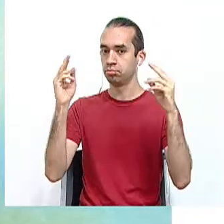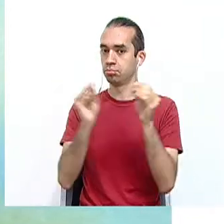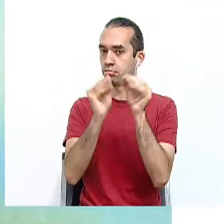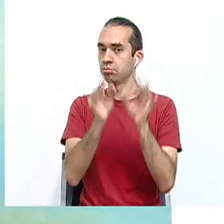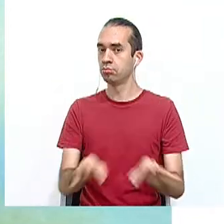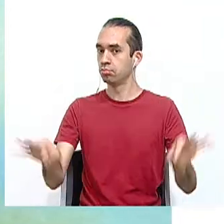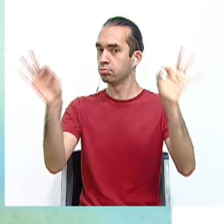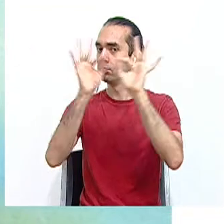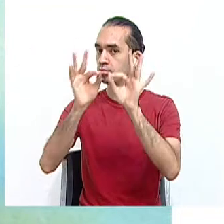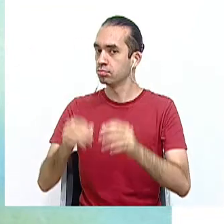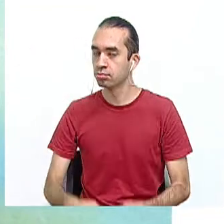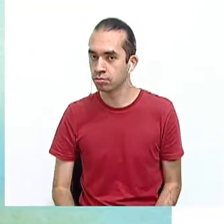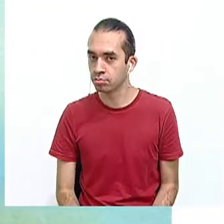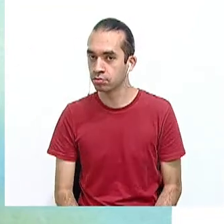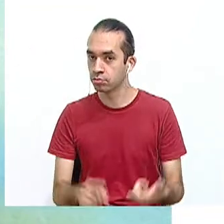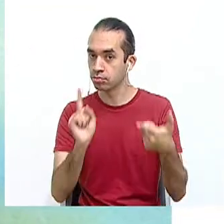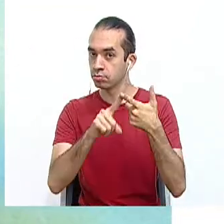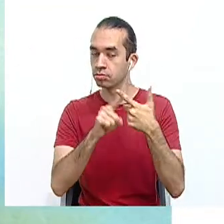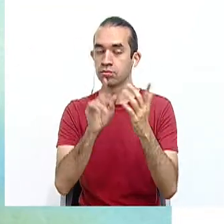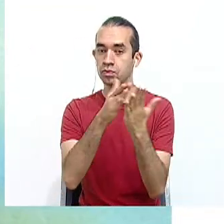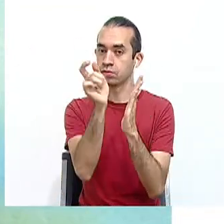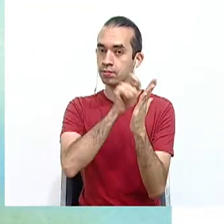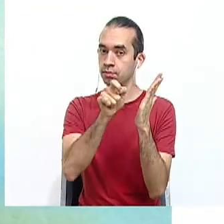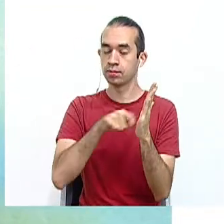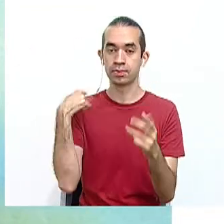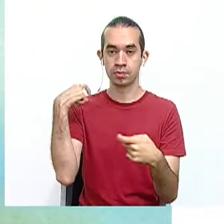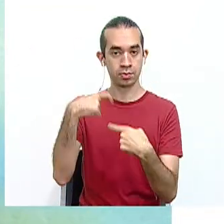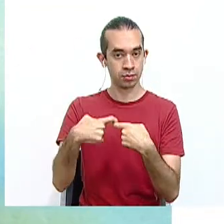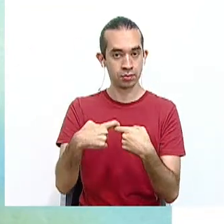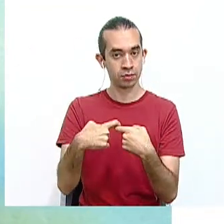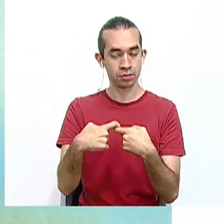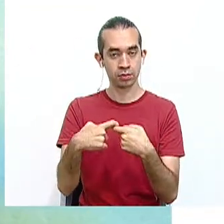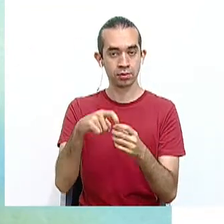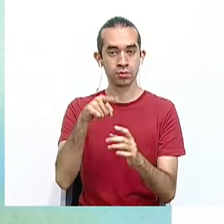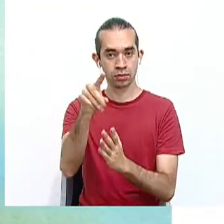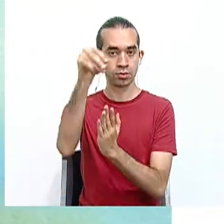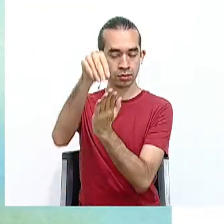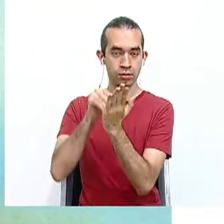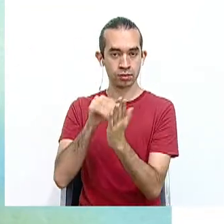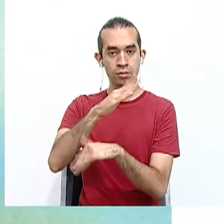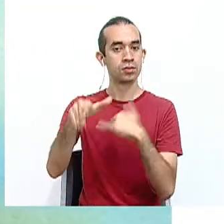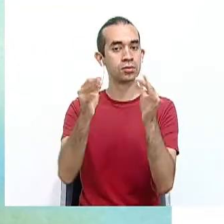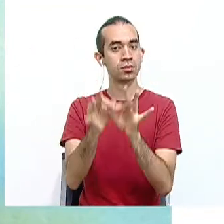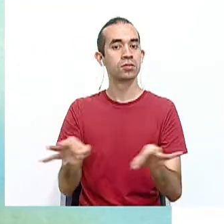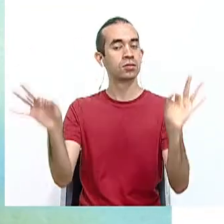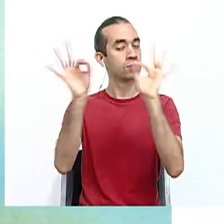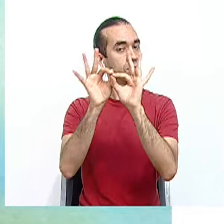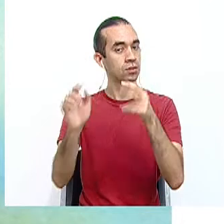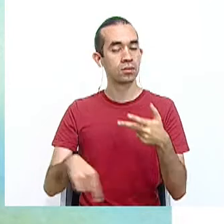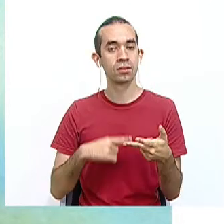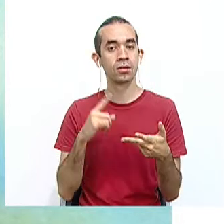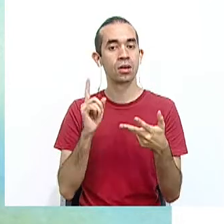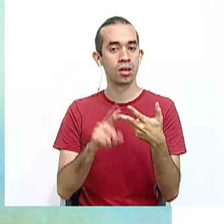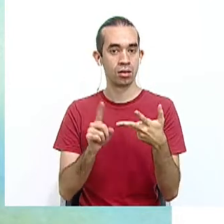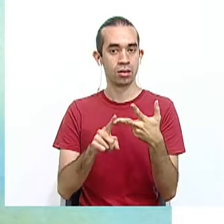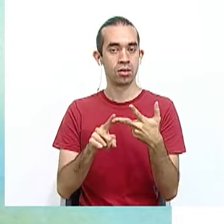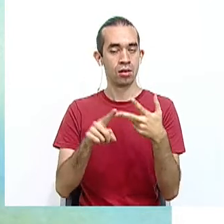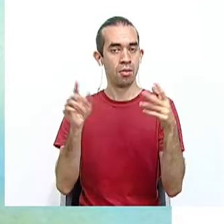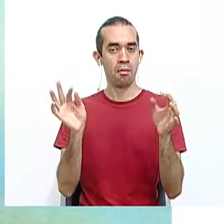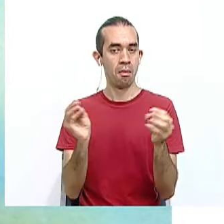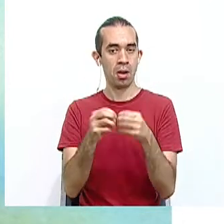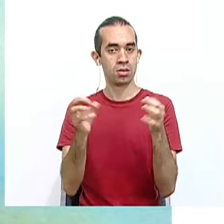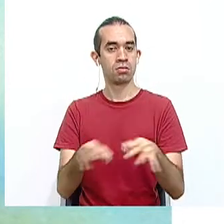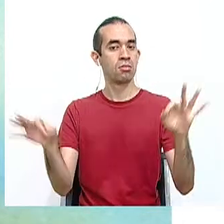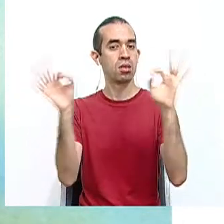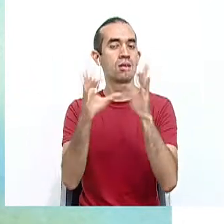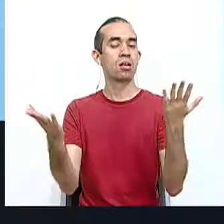relevantes, el cuaderno de español para que tome nota de todo lo importante y, sobre todo,